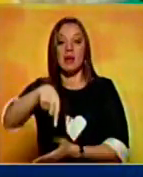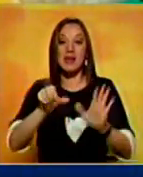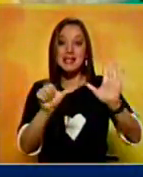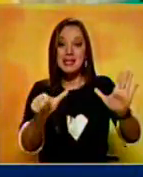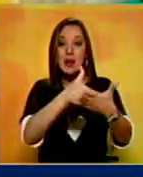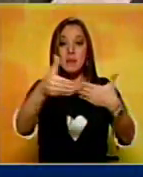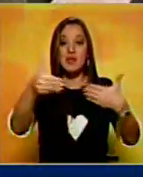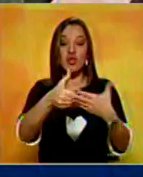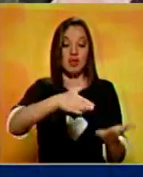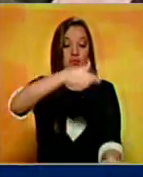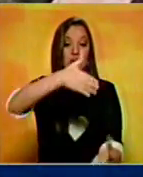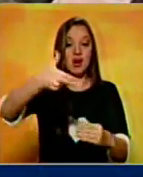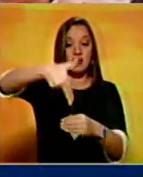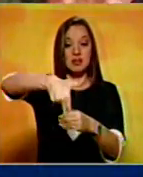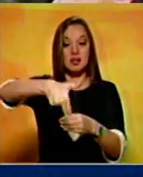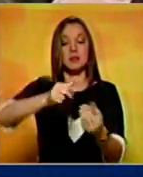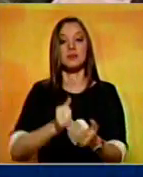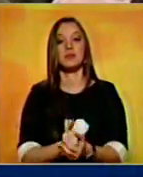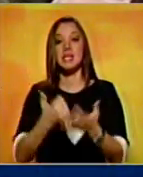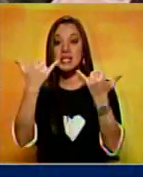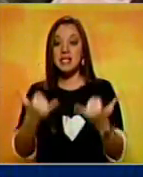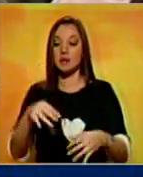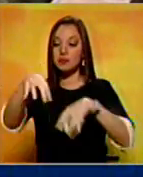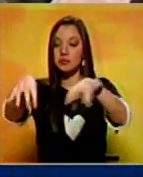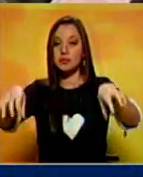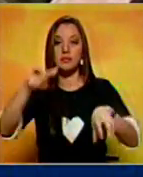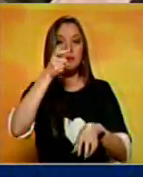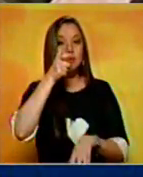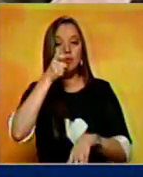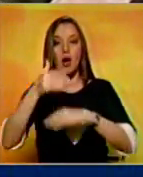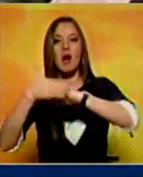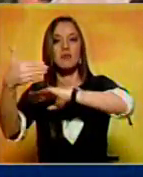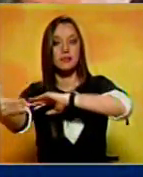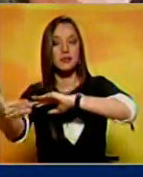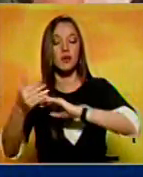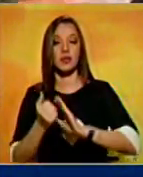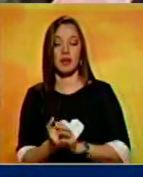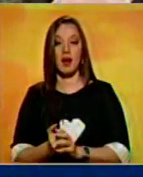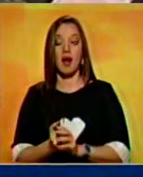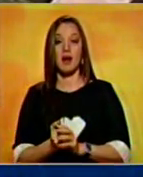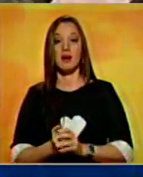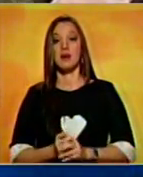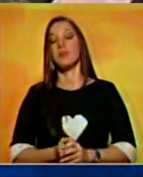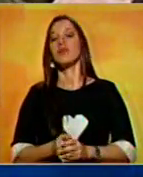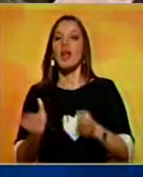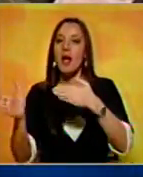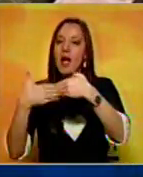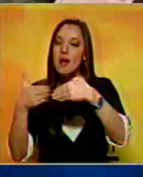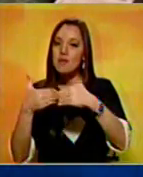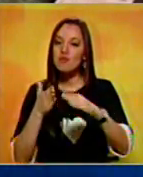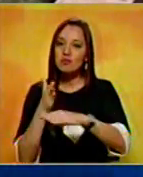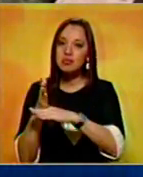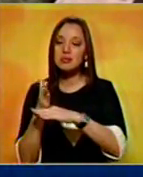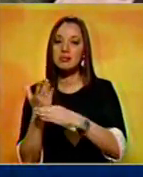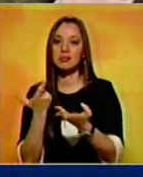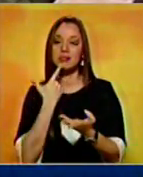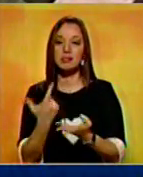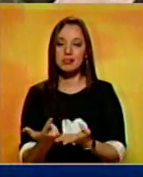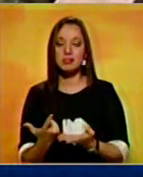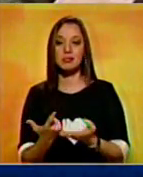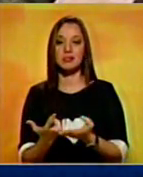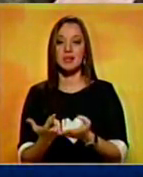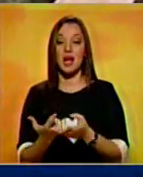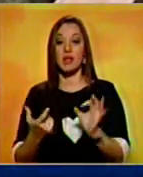de combustible. Ya por los controles establecidos en la línea fronteriza, en la línea de bloqueo, la restricción